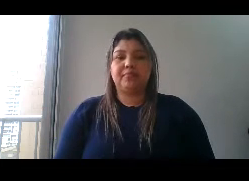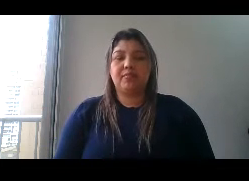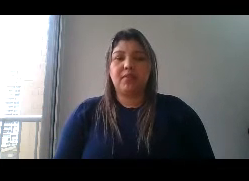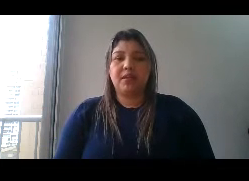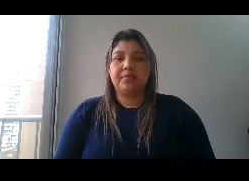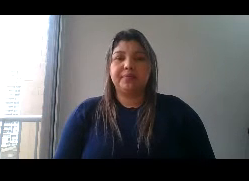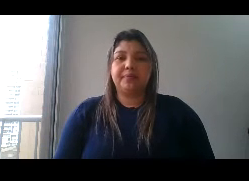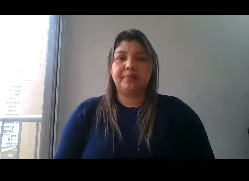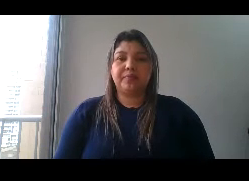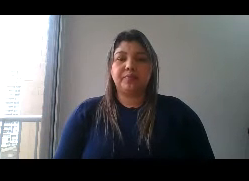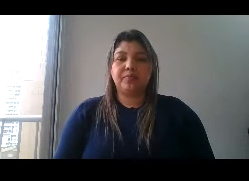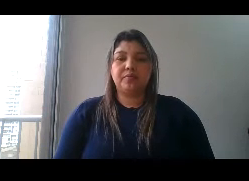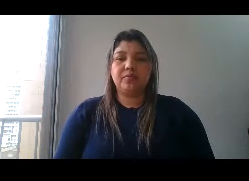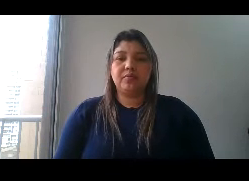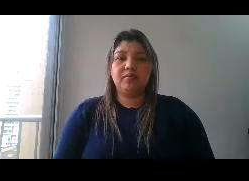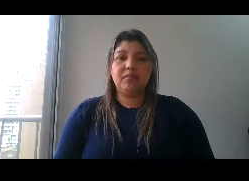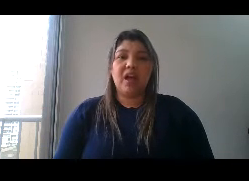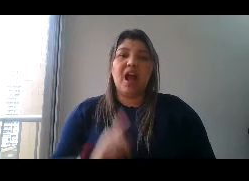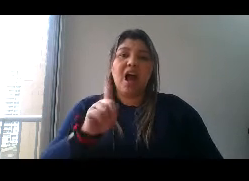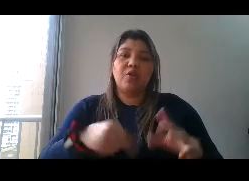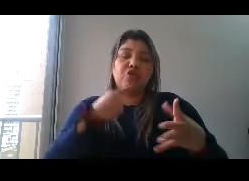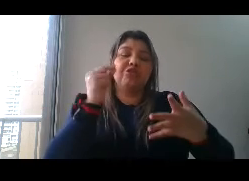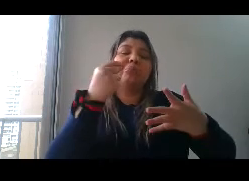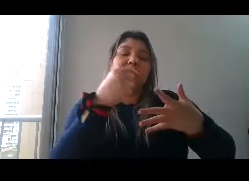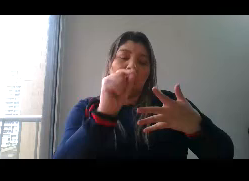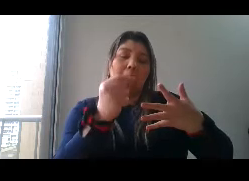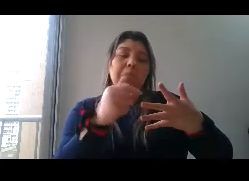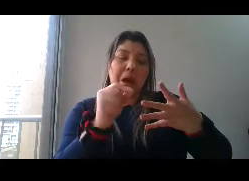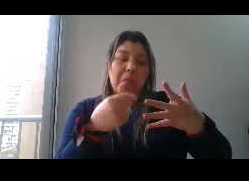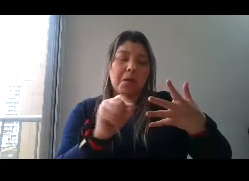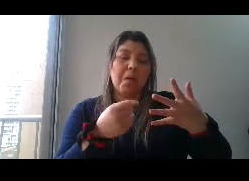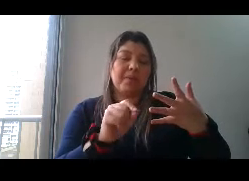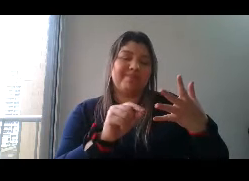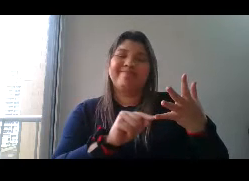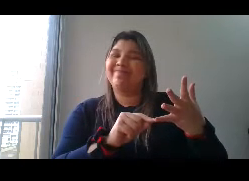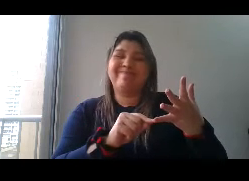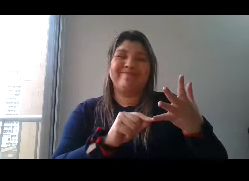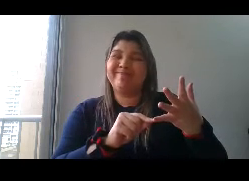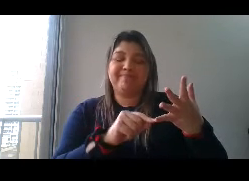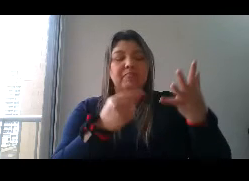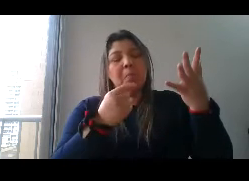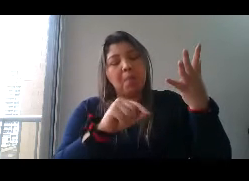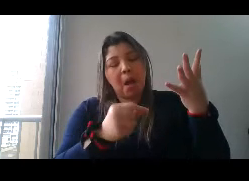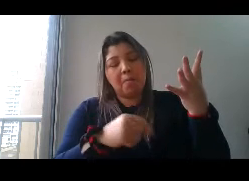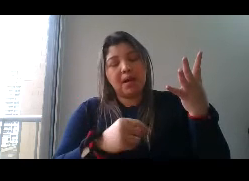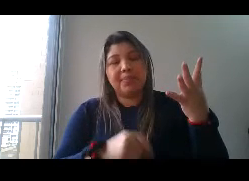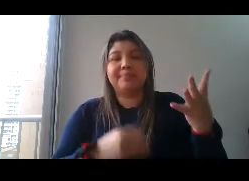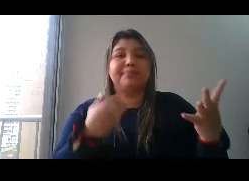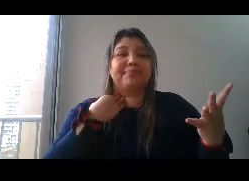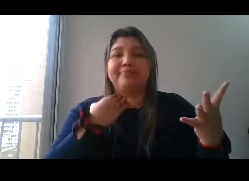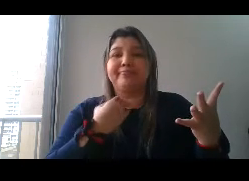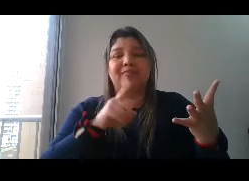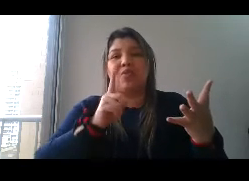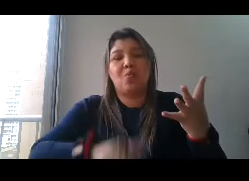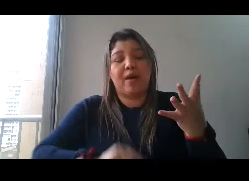tener un no cumple en cualquiera de los estándares,